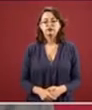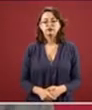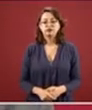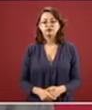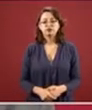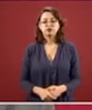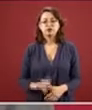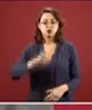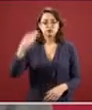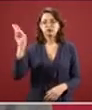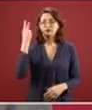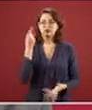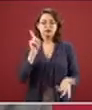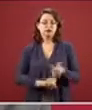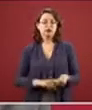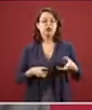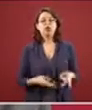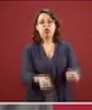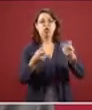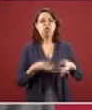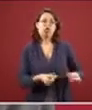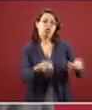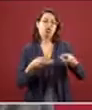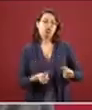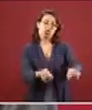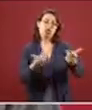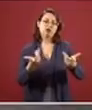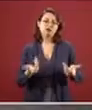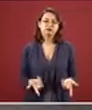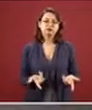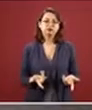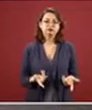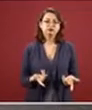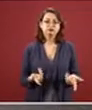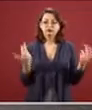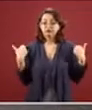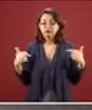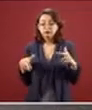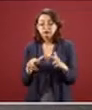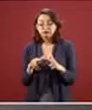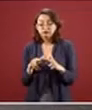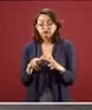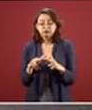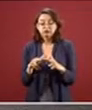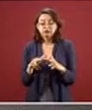Mucho gasto superfluo. A los maestros